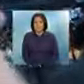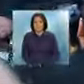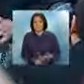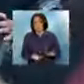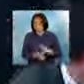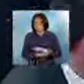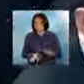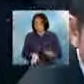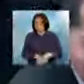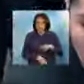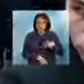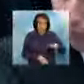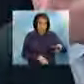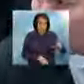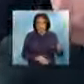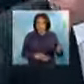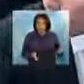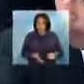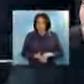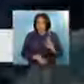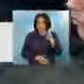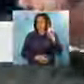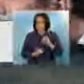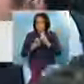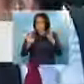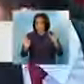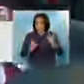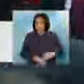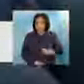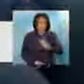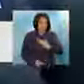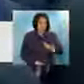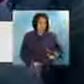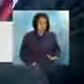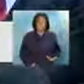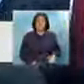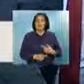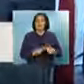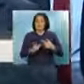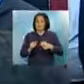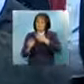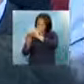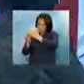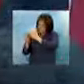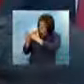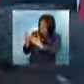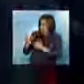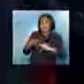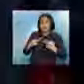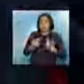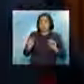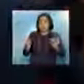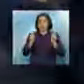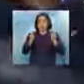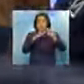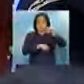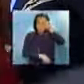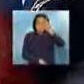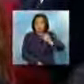Así terminó Pedro Pablo Kuczynski su segundo día como presidente y las actividades oficiales por Fiestas